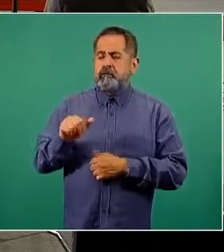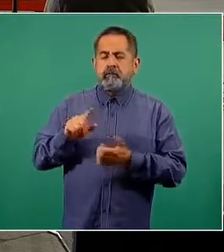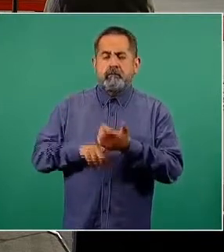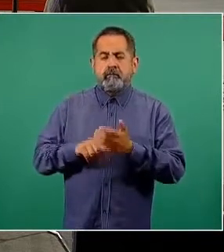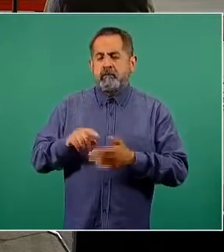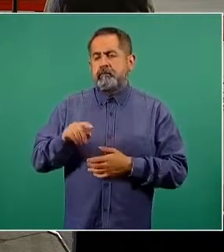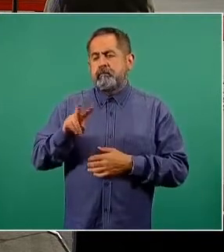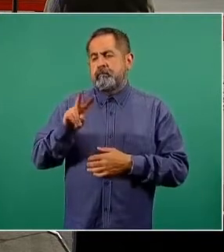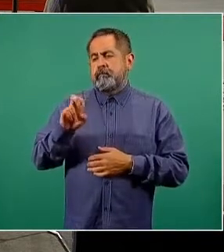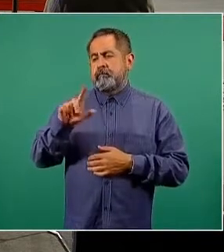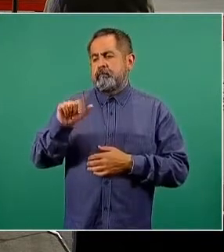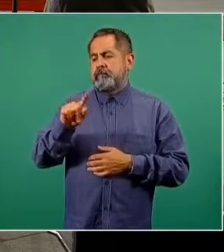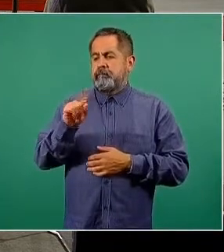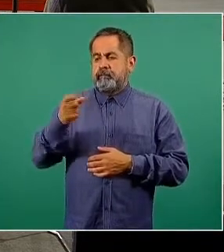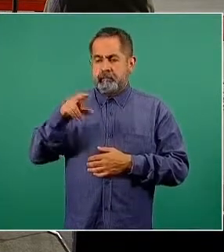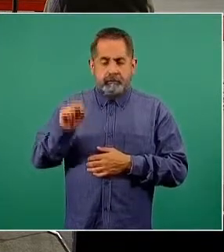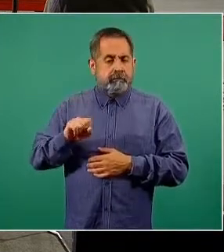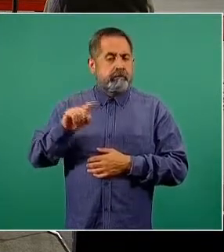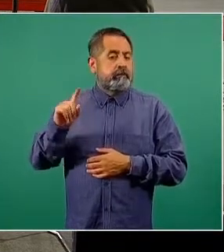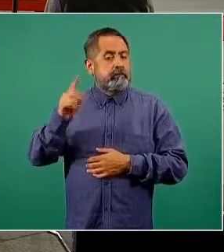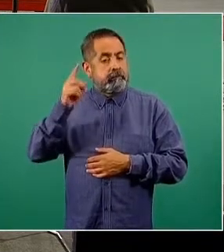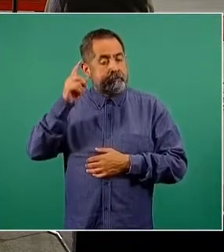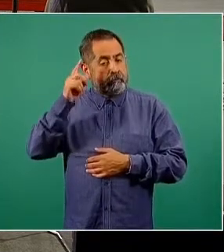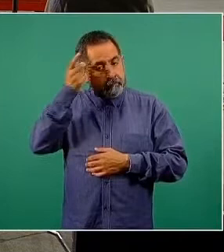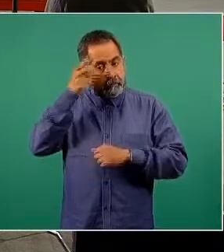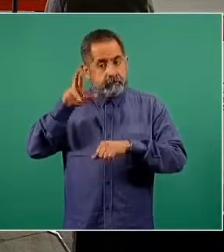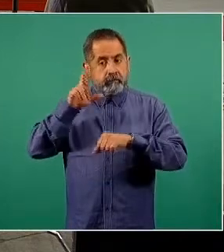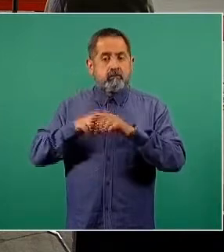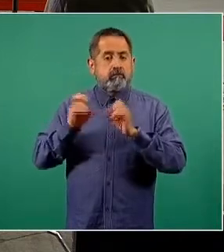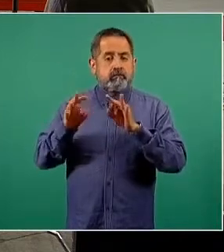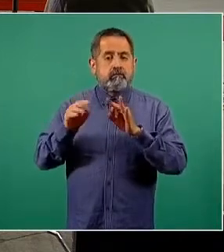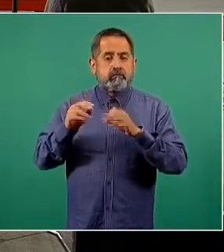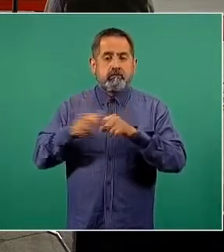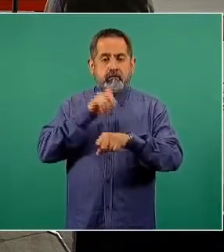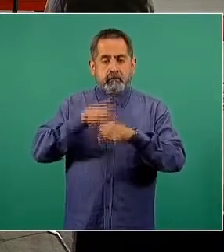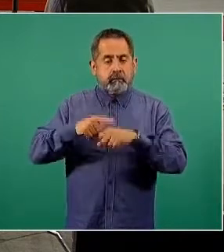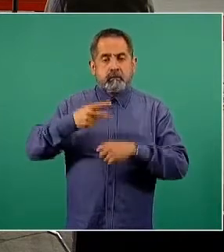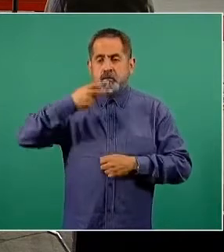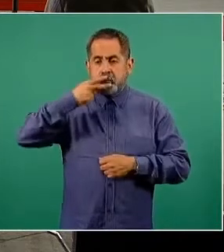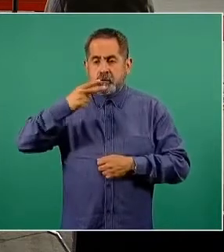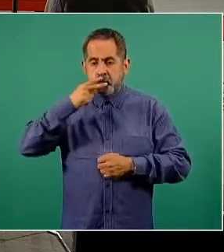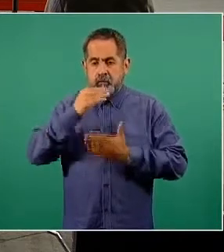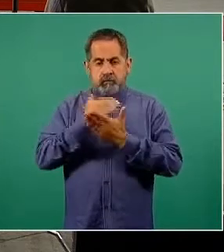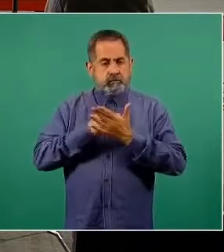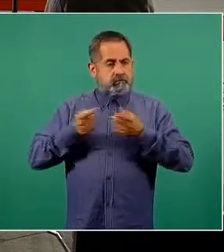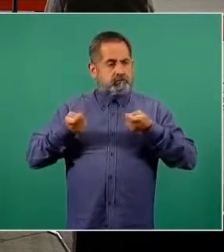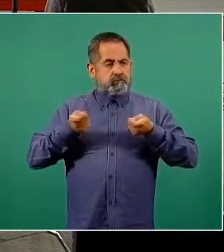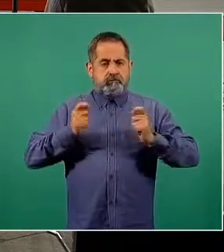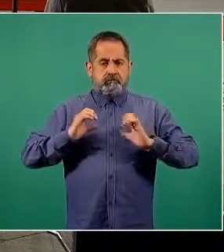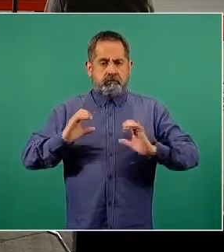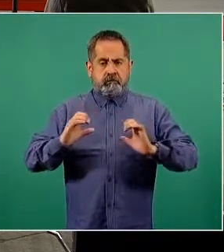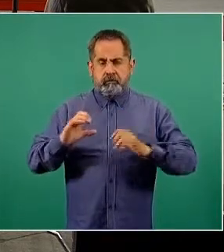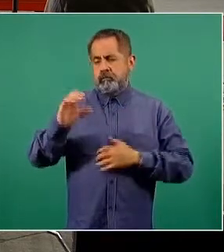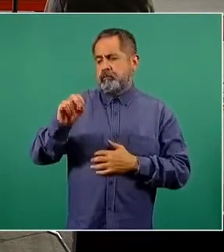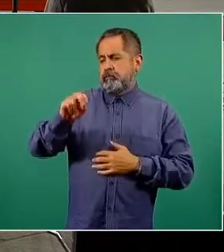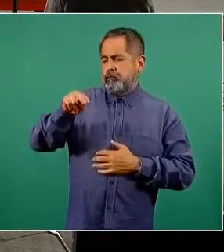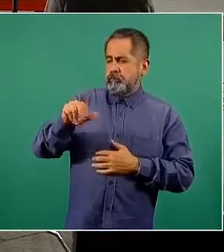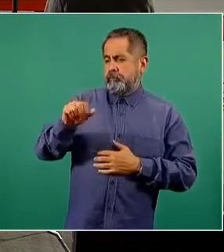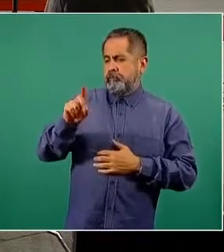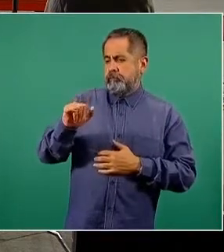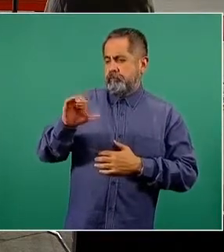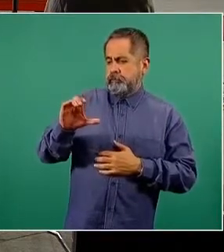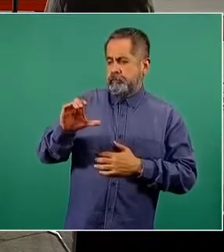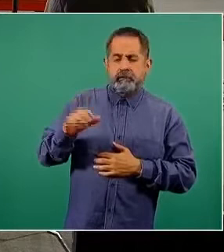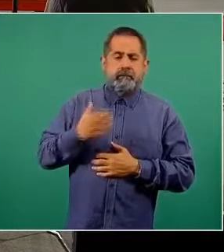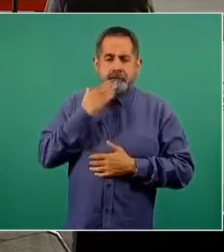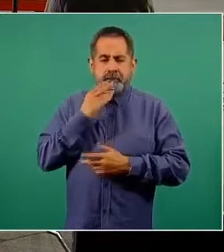Barrón Velázquez, quien es la directora de la Oficina Nacional para el Control del Tabaco, de la CONADIC.